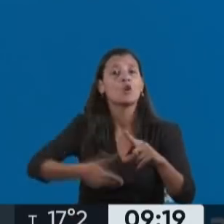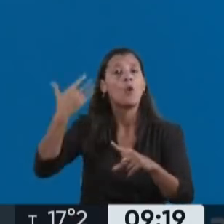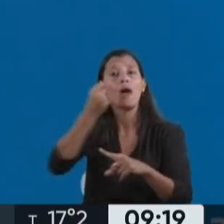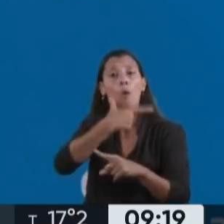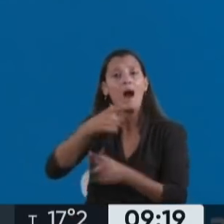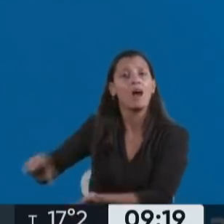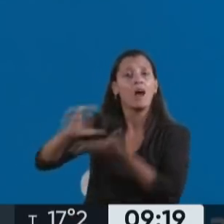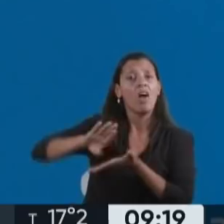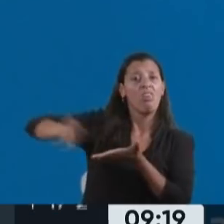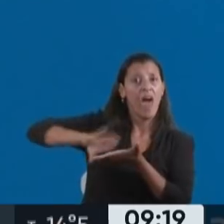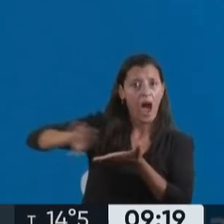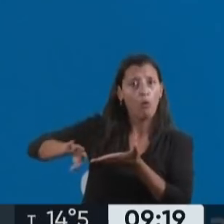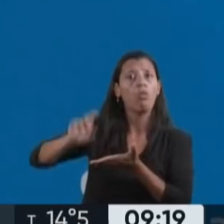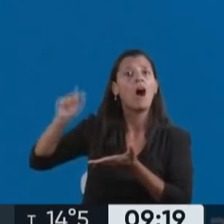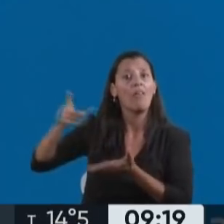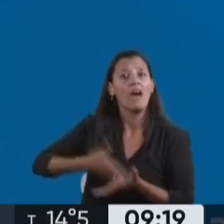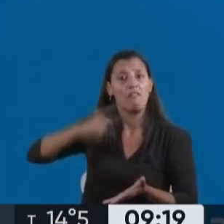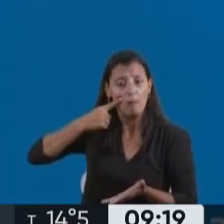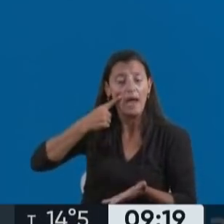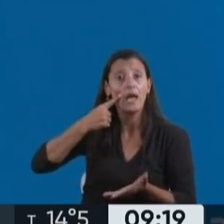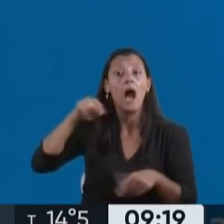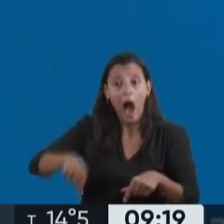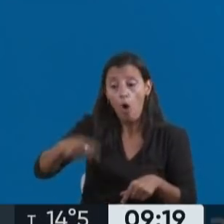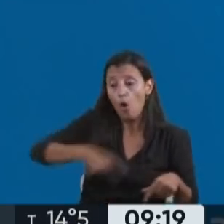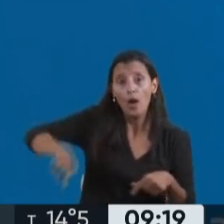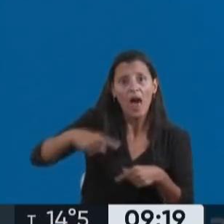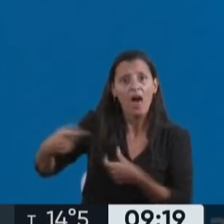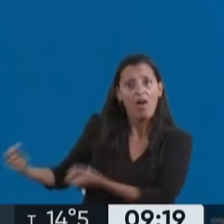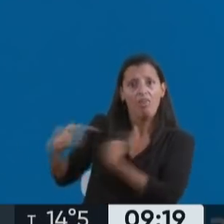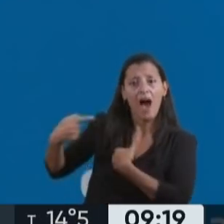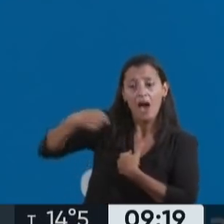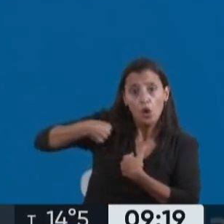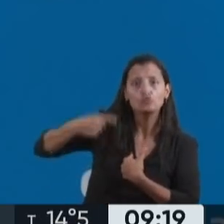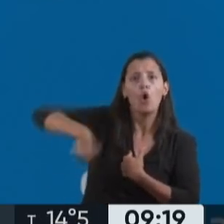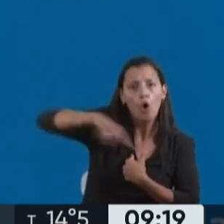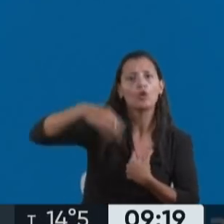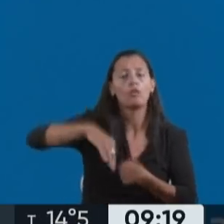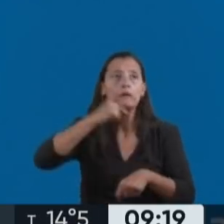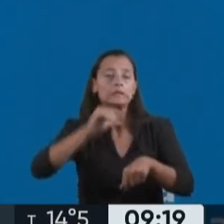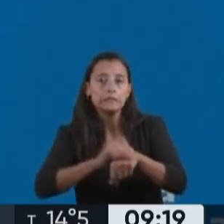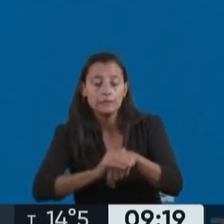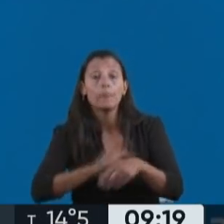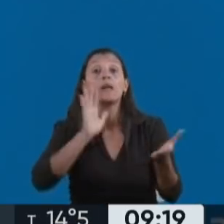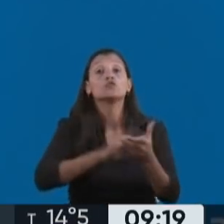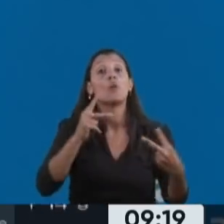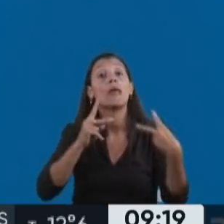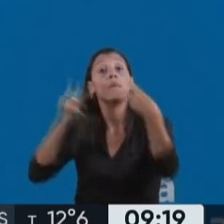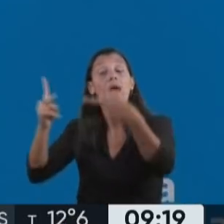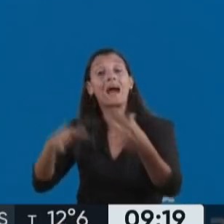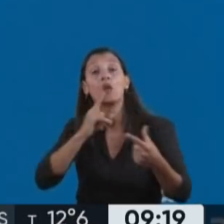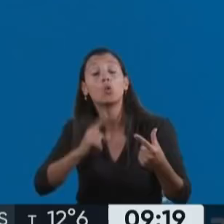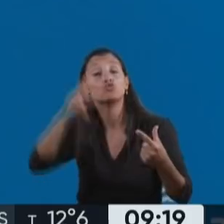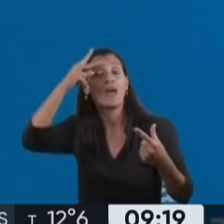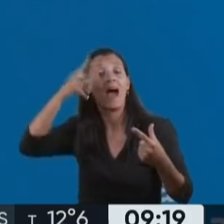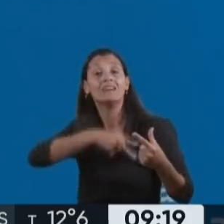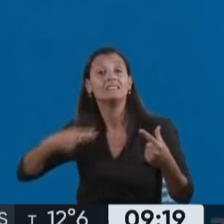Monetario Internacional y que nosotros heredamos y estamos viendo de qué manera solucionarla. Con respecto al viaje a Rusia y a China, ustedes ya tienen Rusia, China y